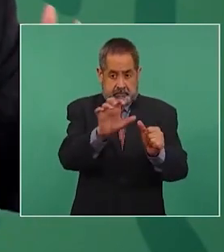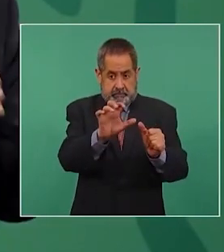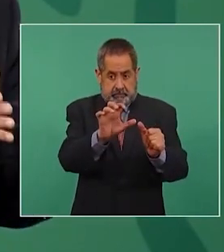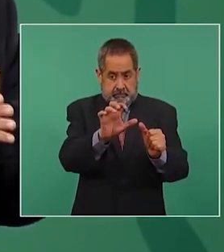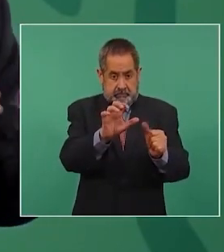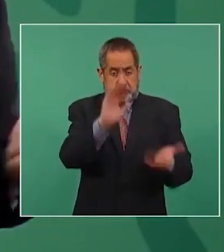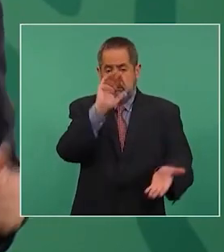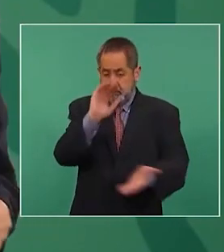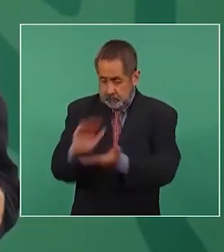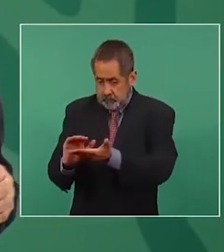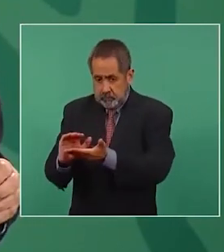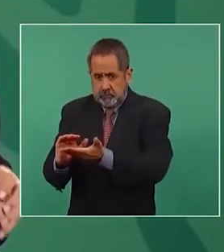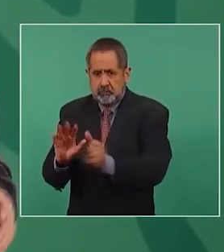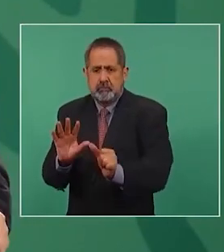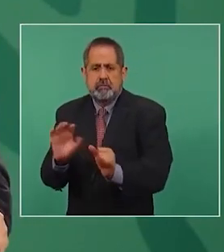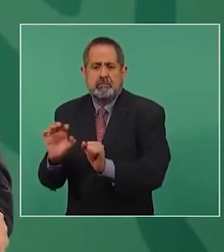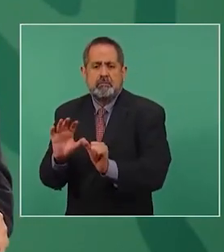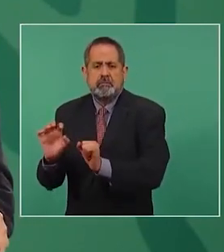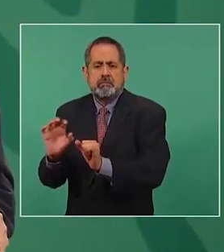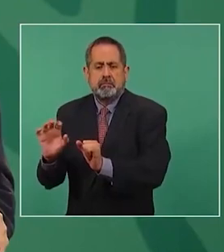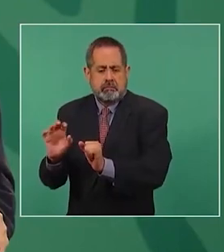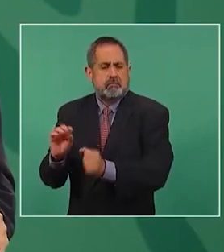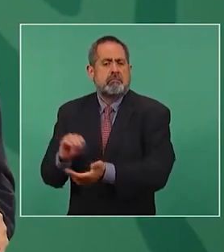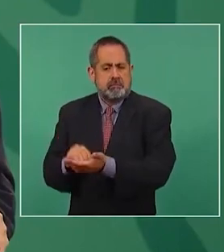a 600.